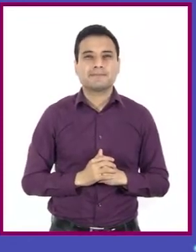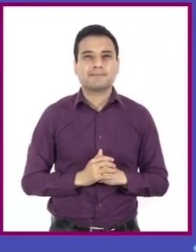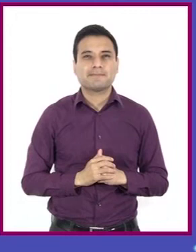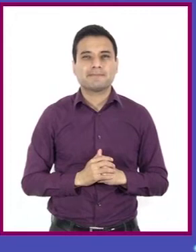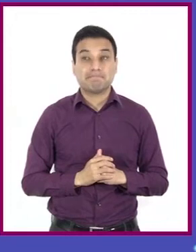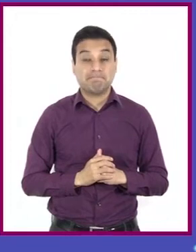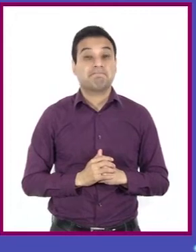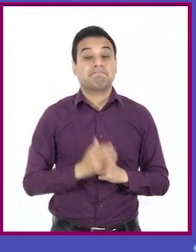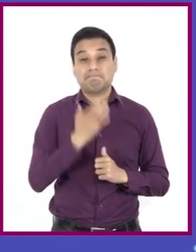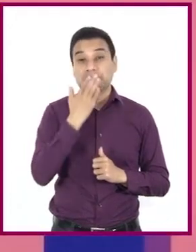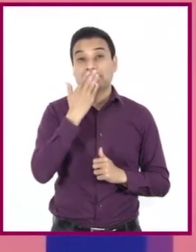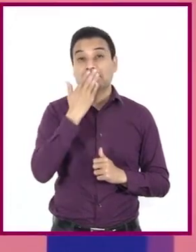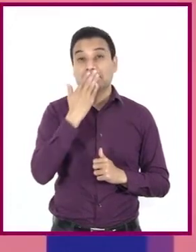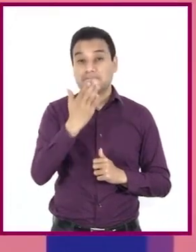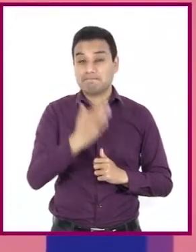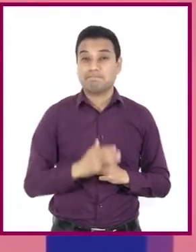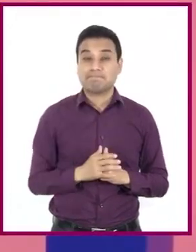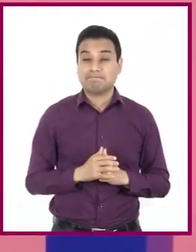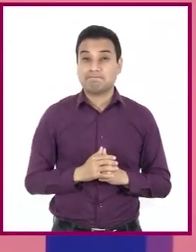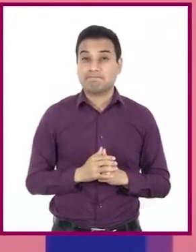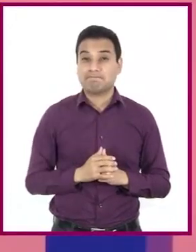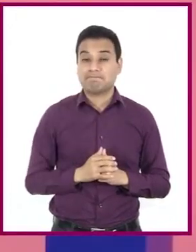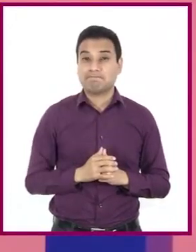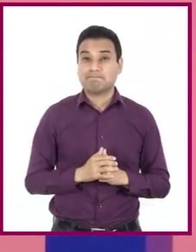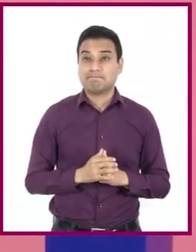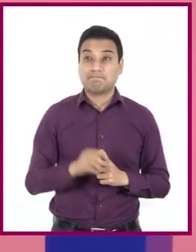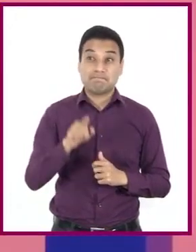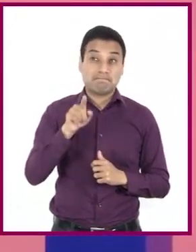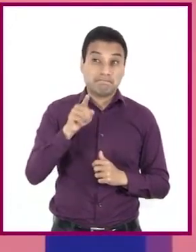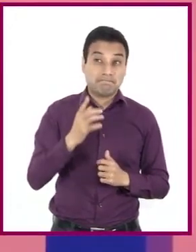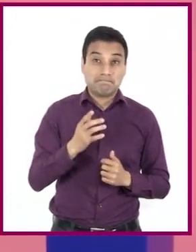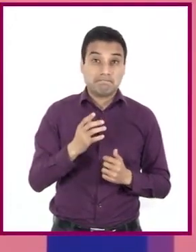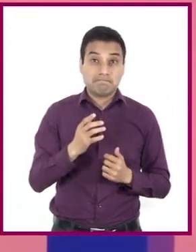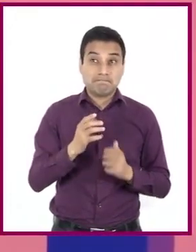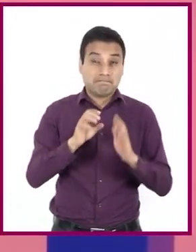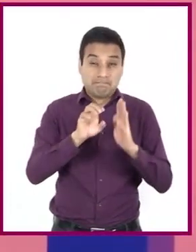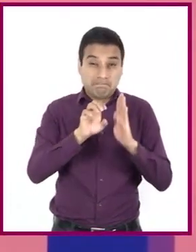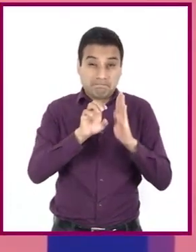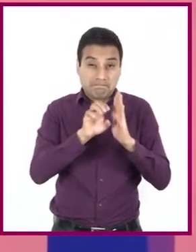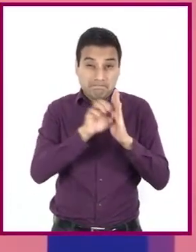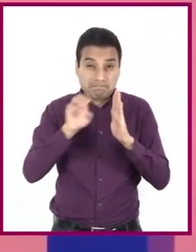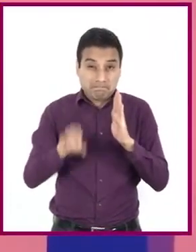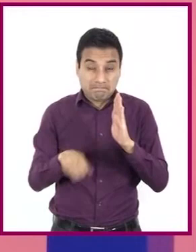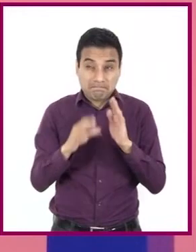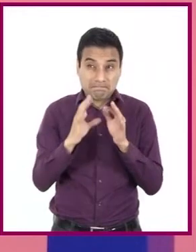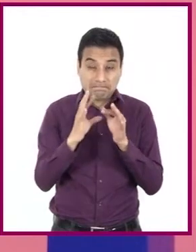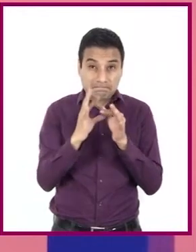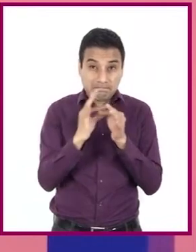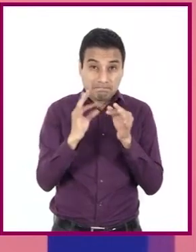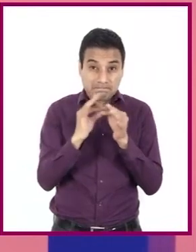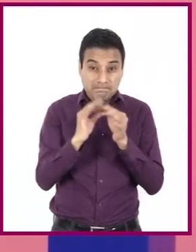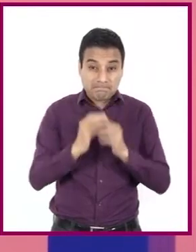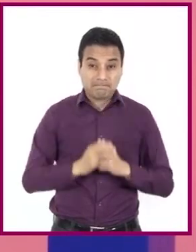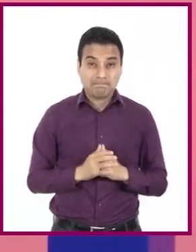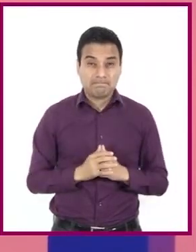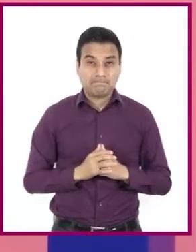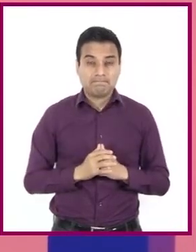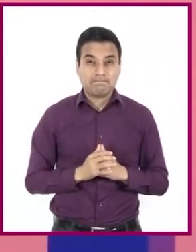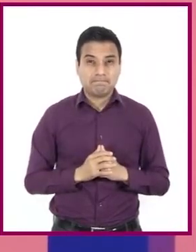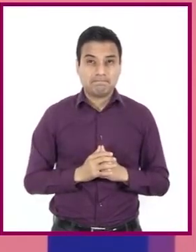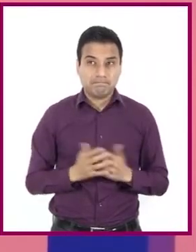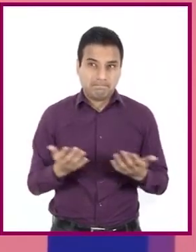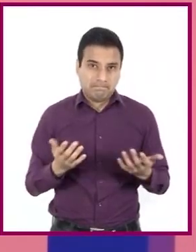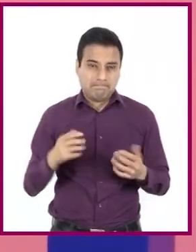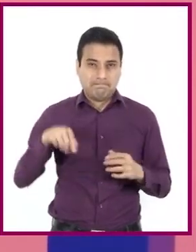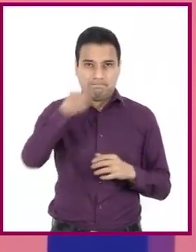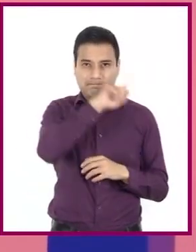Me parece genial. ¿Usted trae alguna muestra de cómo se podría ver al menos una de ellas? Para